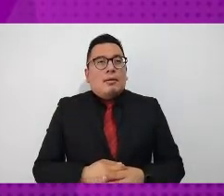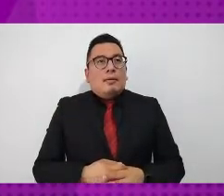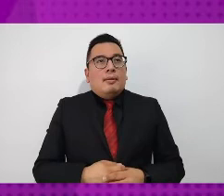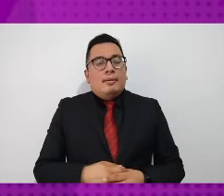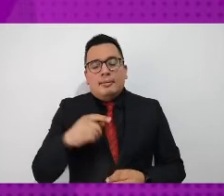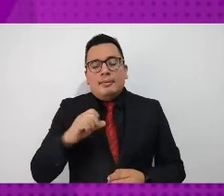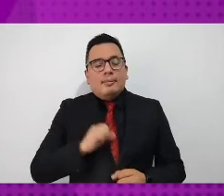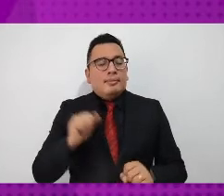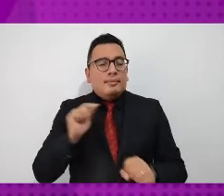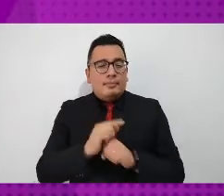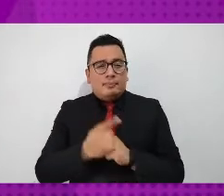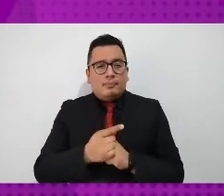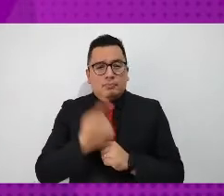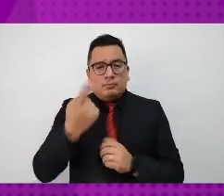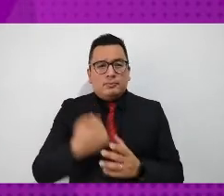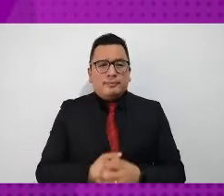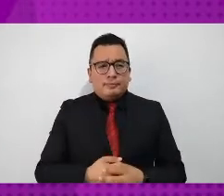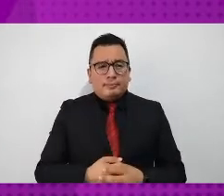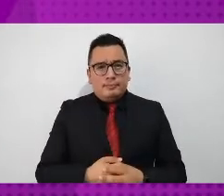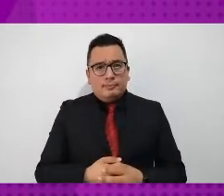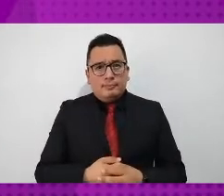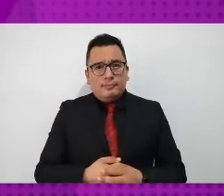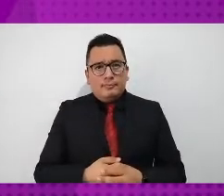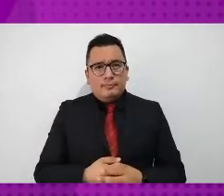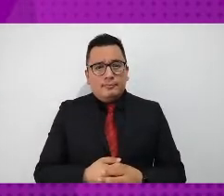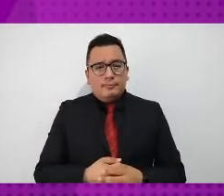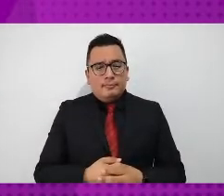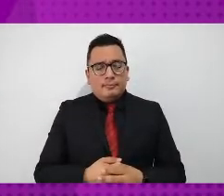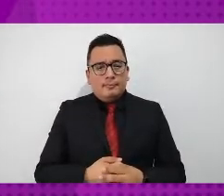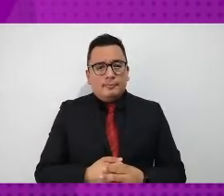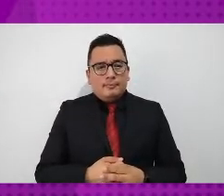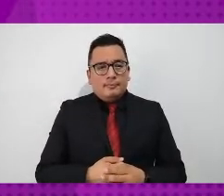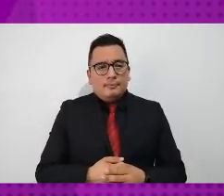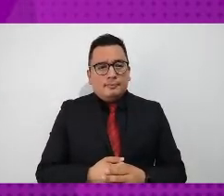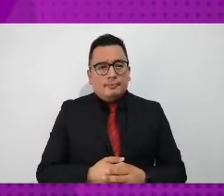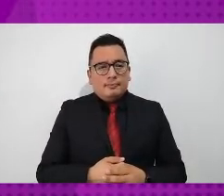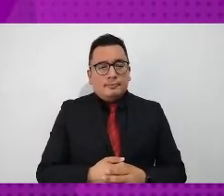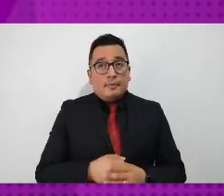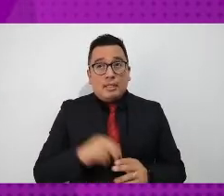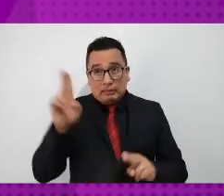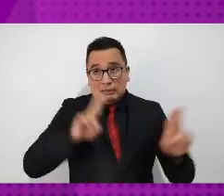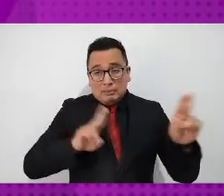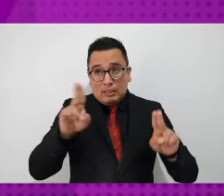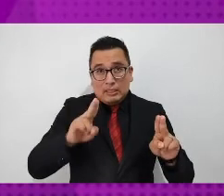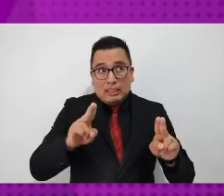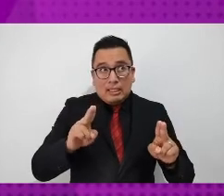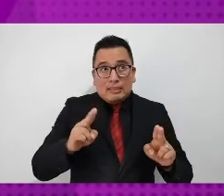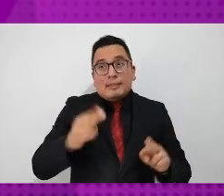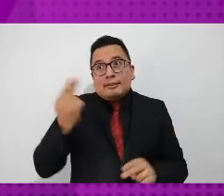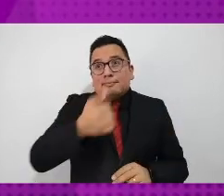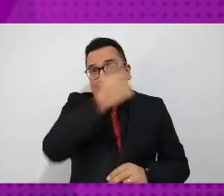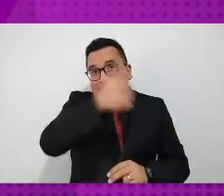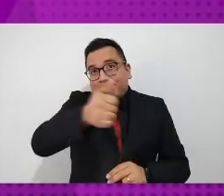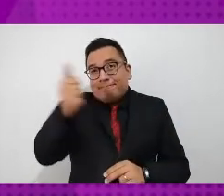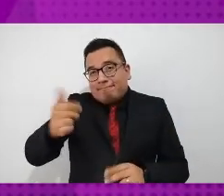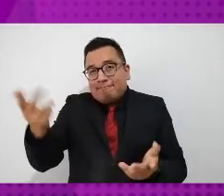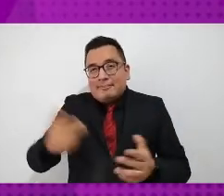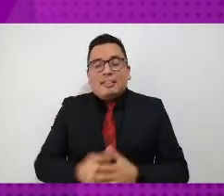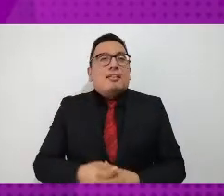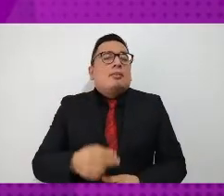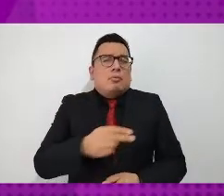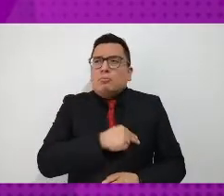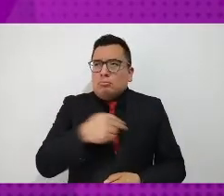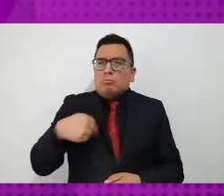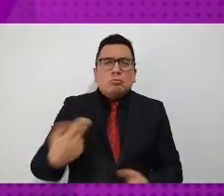específico porque porque mencionó en específico porque la democracia se construye desde lo local y hemos tenido una muy